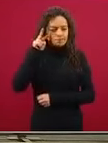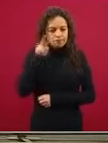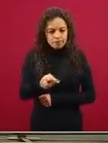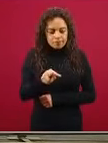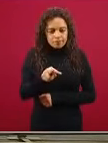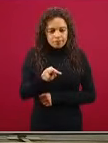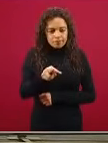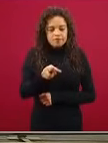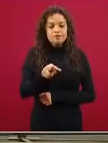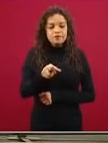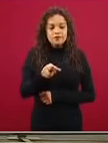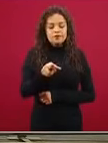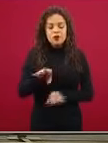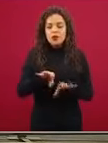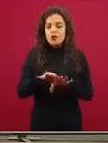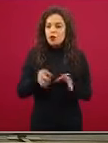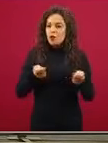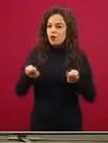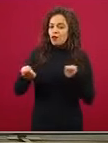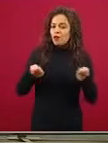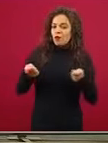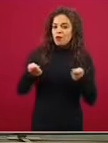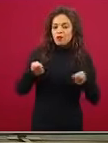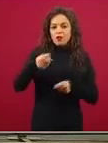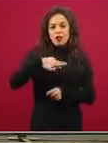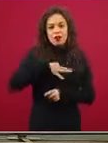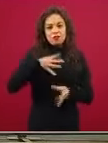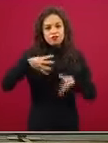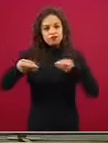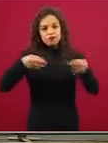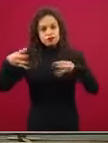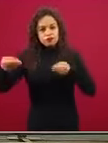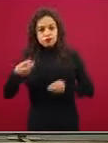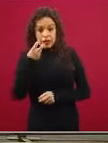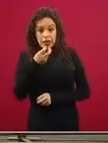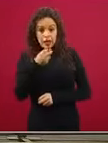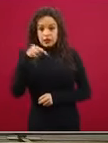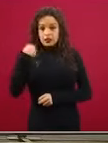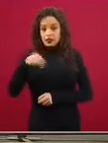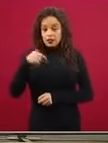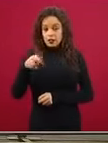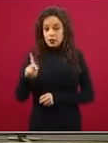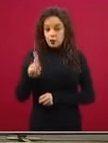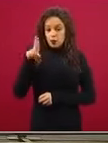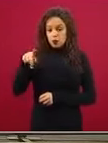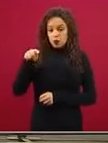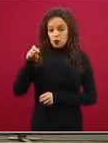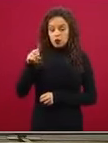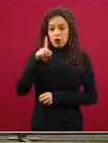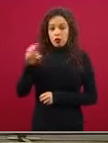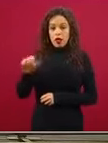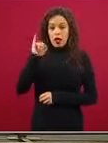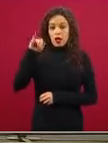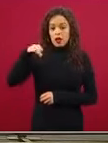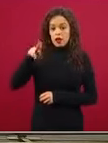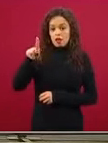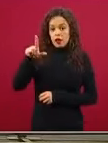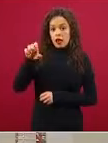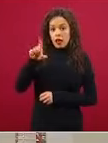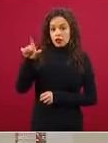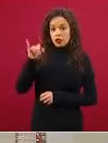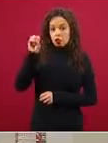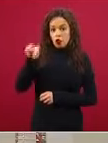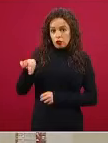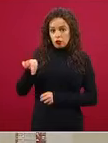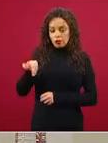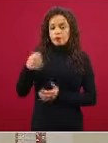del control epidémico. Este punto le llamamos punto de inflexión de la curva epidémica, se refiere a el momento en donde